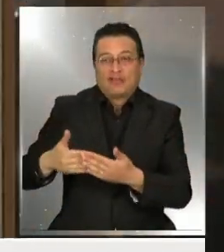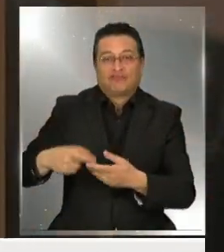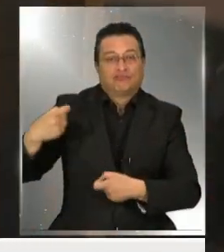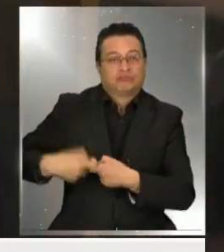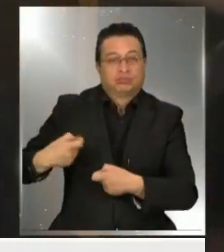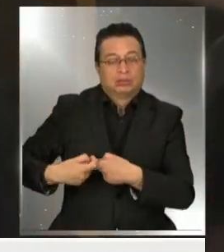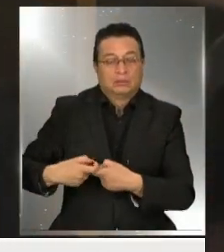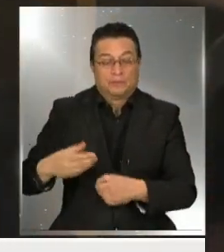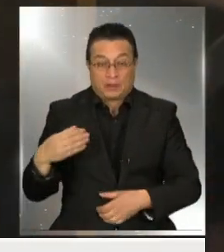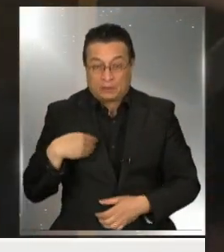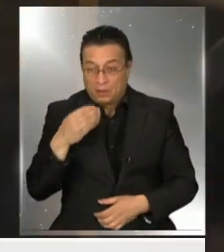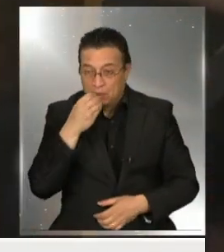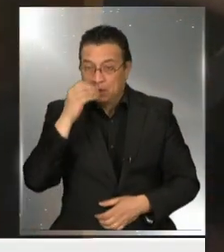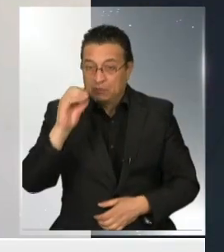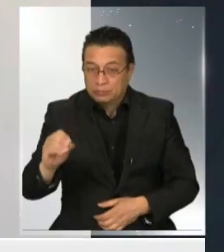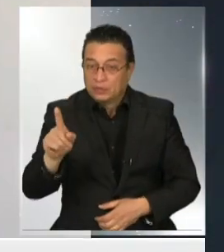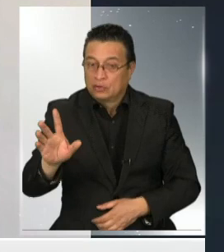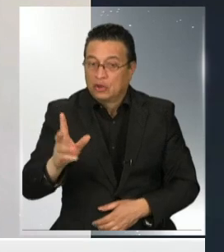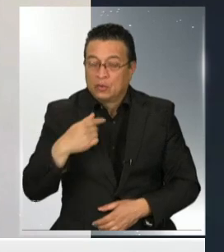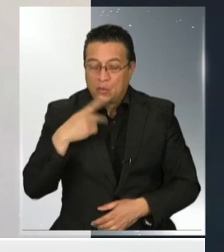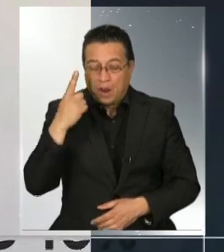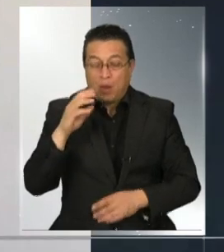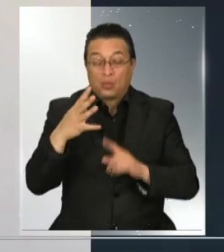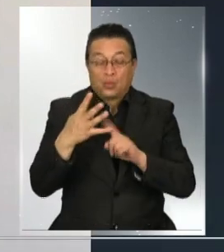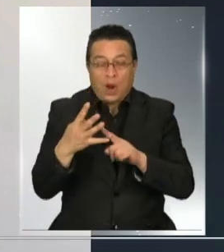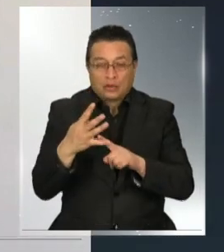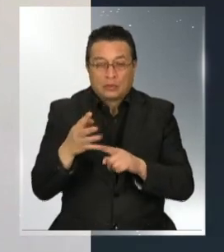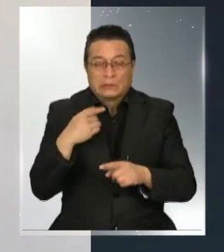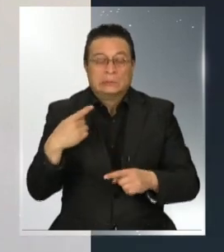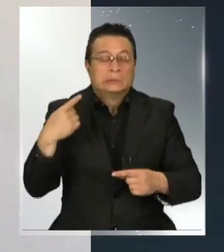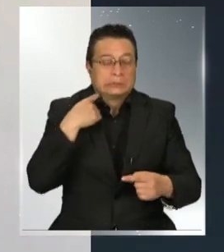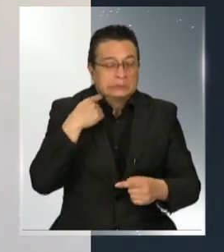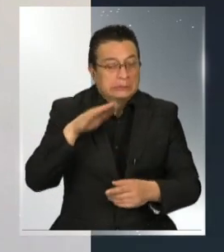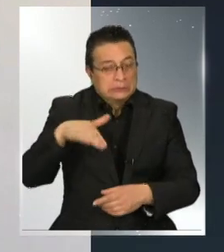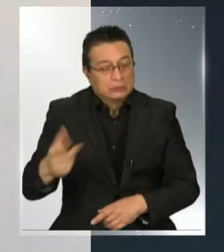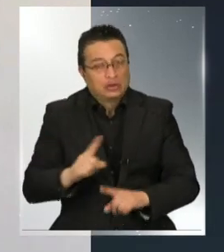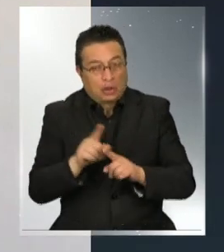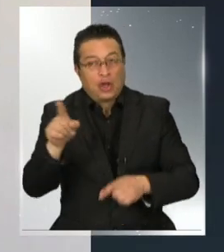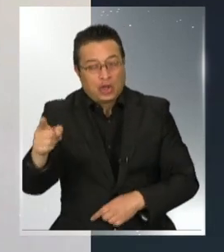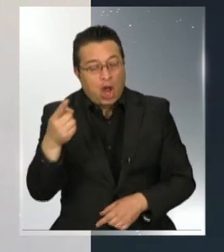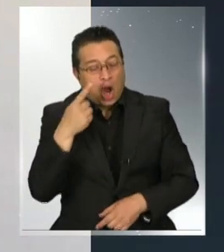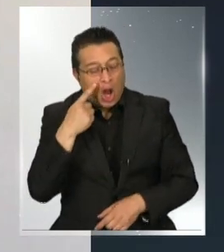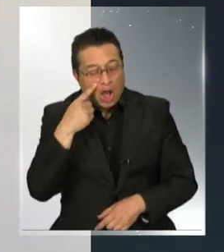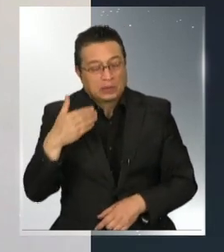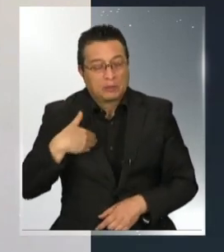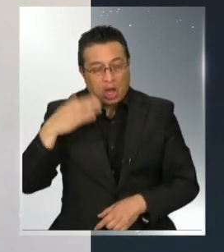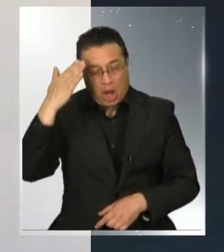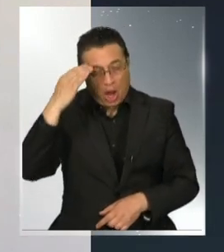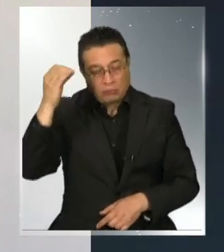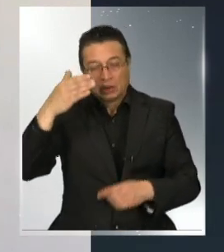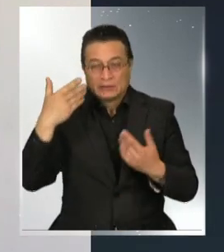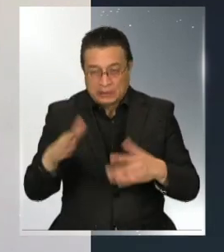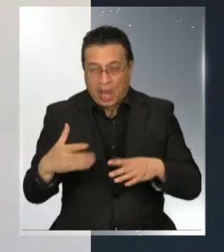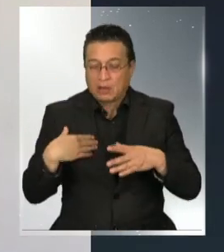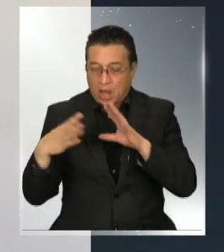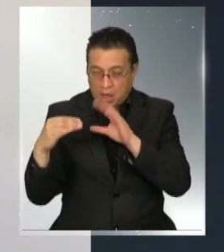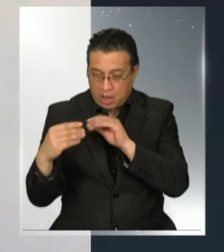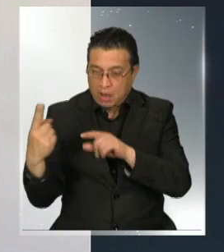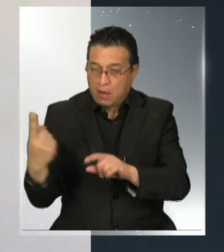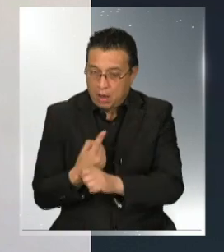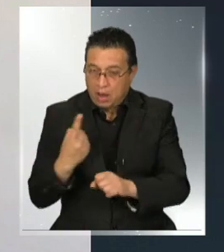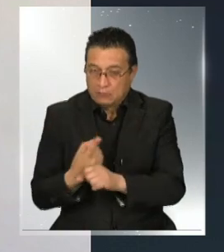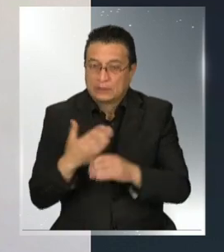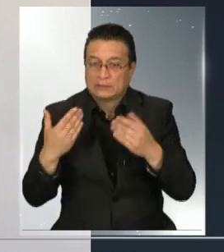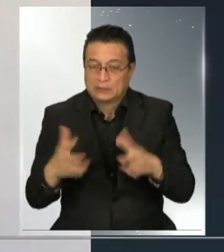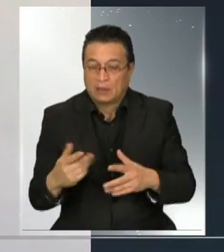llamado que yo le haría es a salir de esta trampa del cuarto retiro. Ella además conoce mi opinión, lo pudimos conversar, y más bien